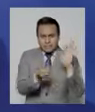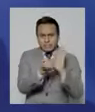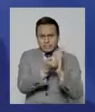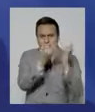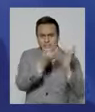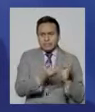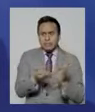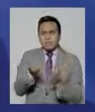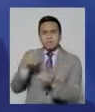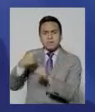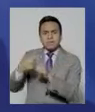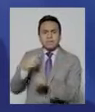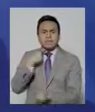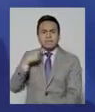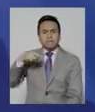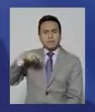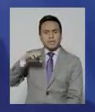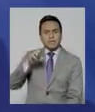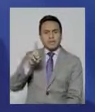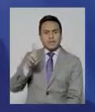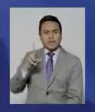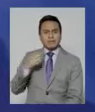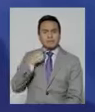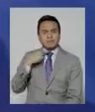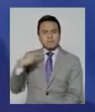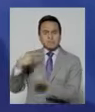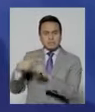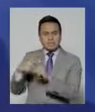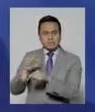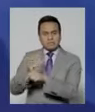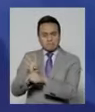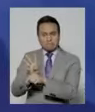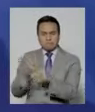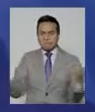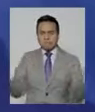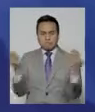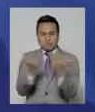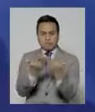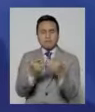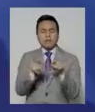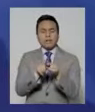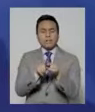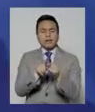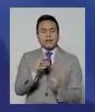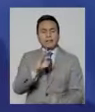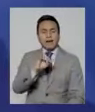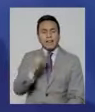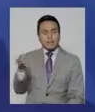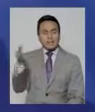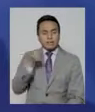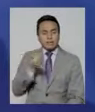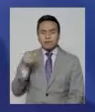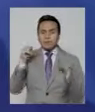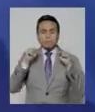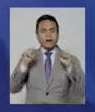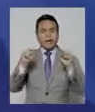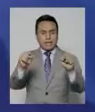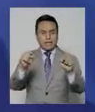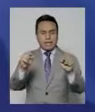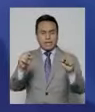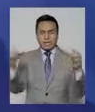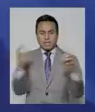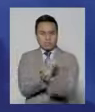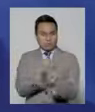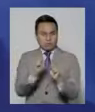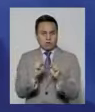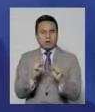PCR positivas. Y como ha dicho Rafael, en forma paralela y no inmediatamente,